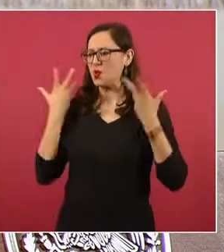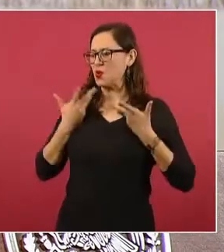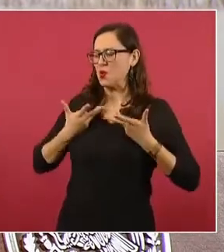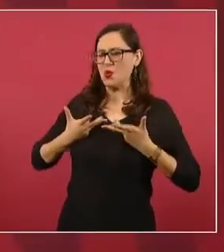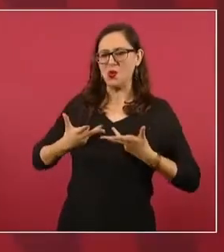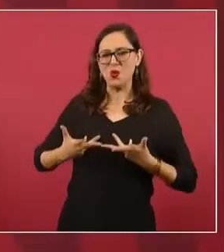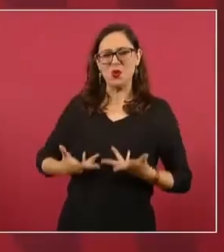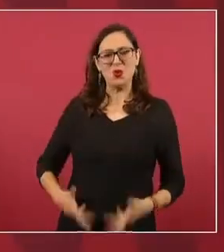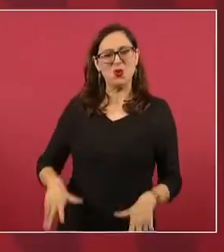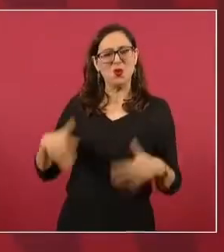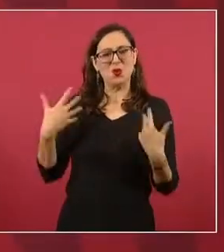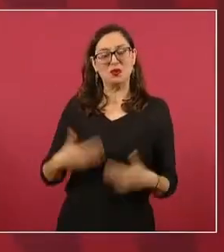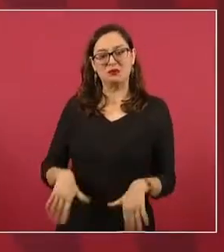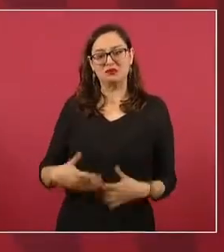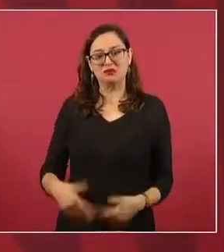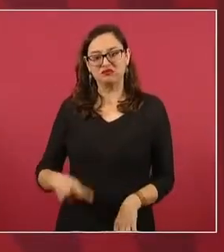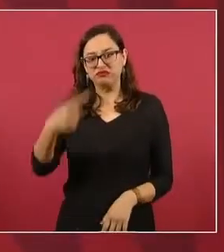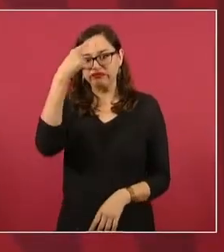también por la ambición al dinero.